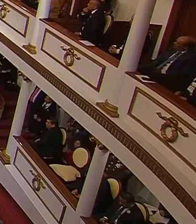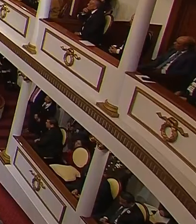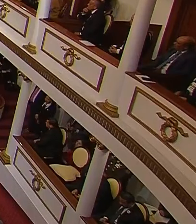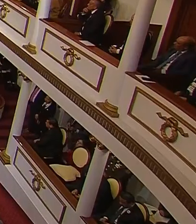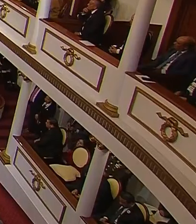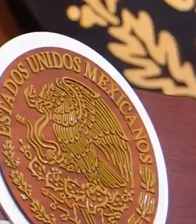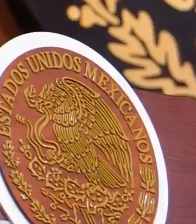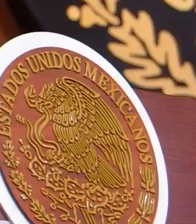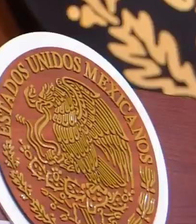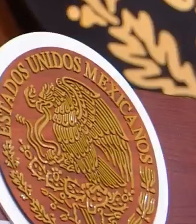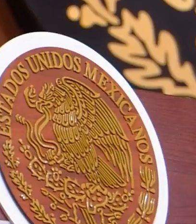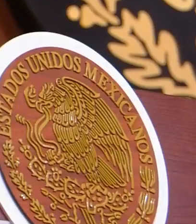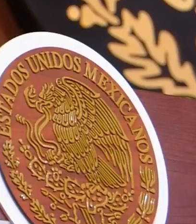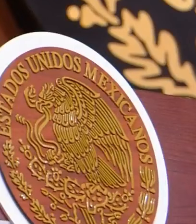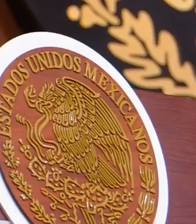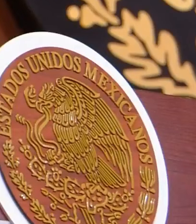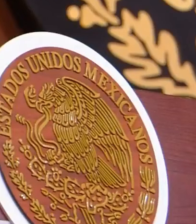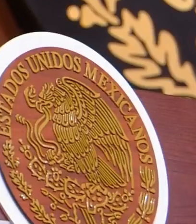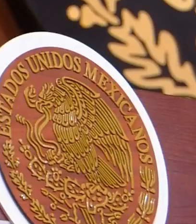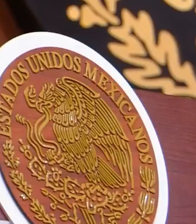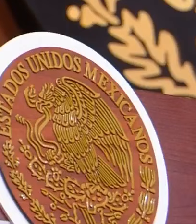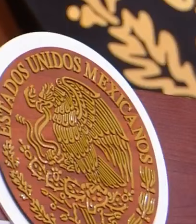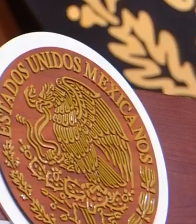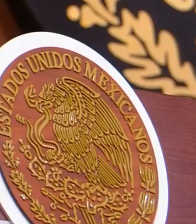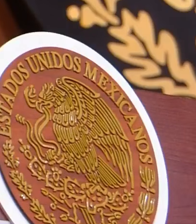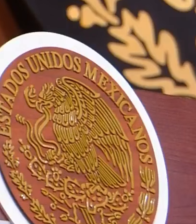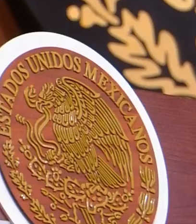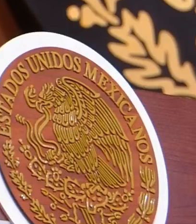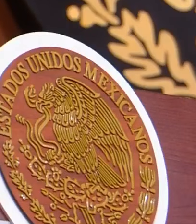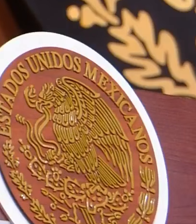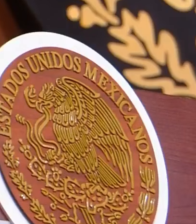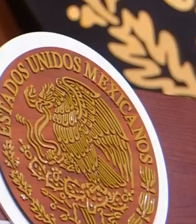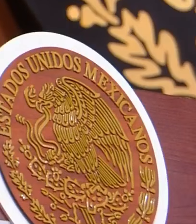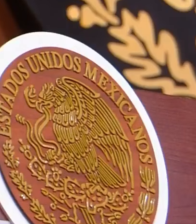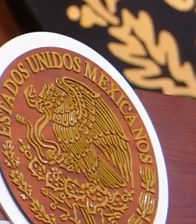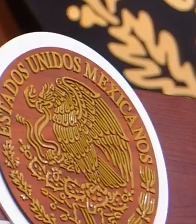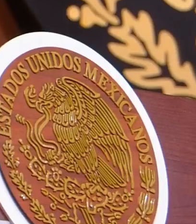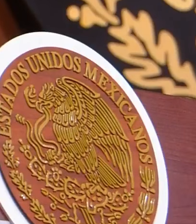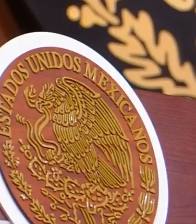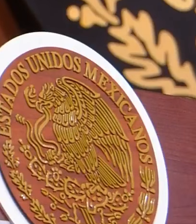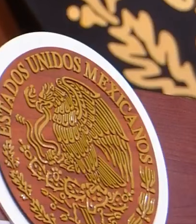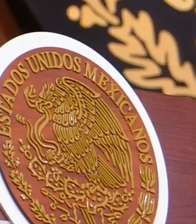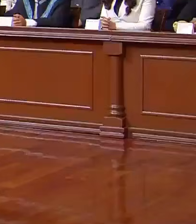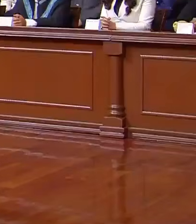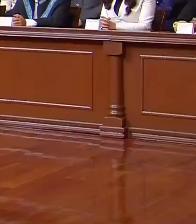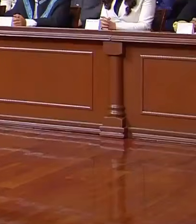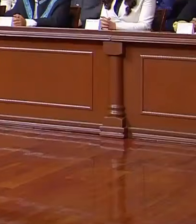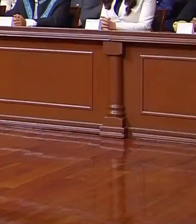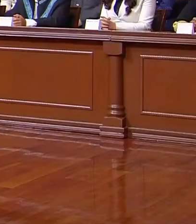5. Reforma al artículo que permite al Estado proveer servicios de Internet.